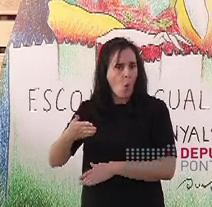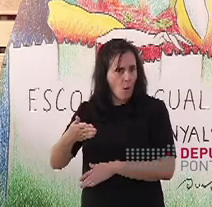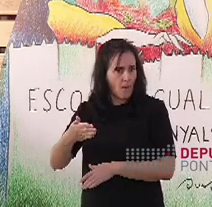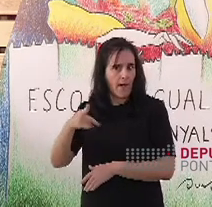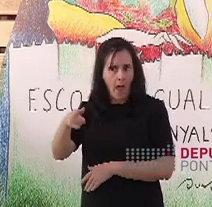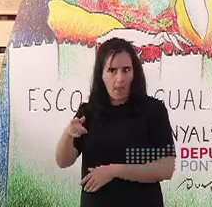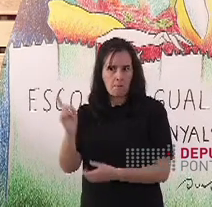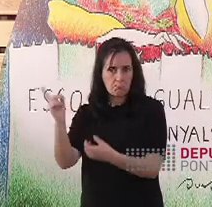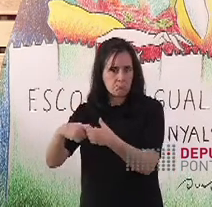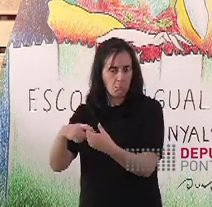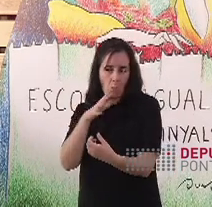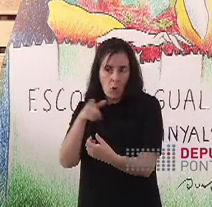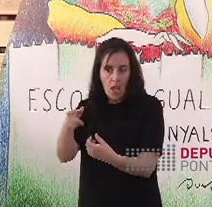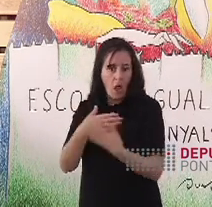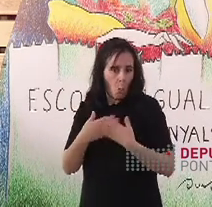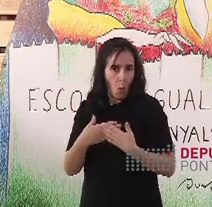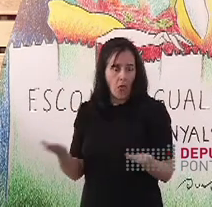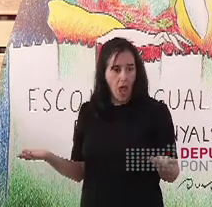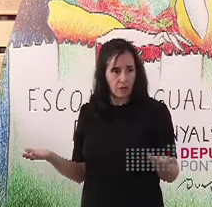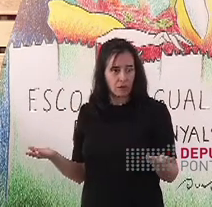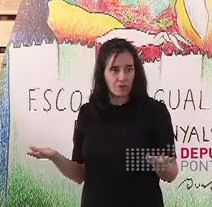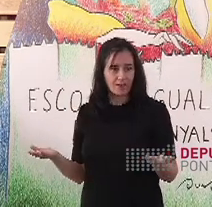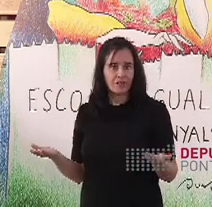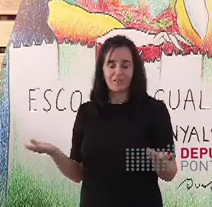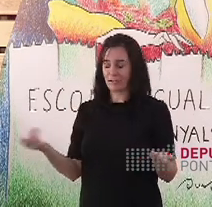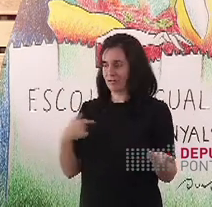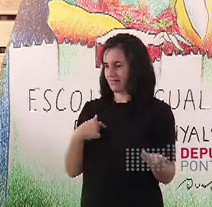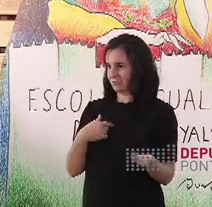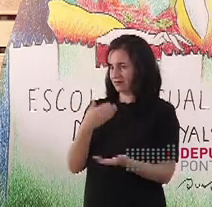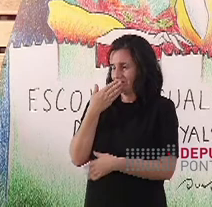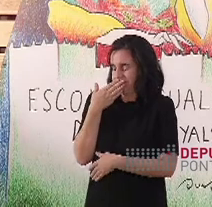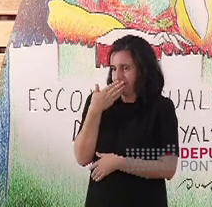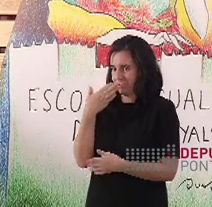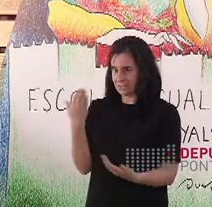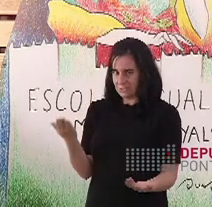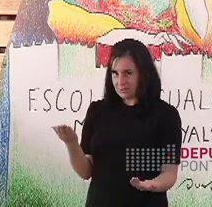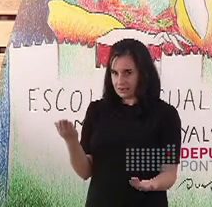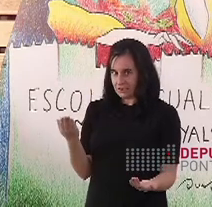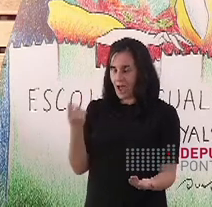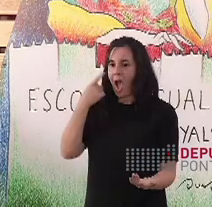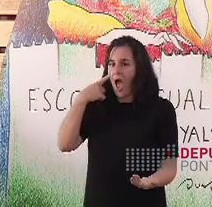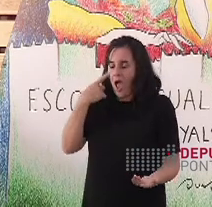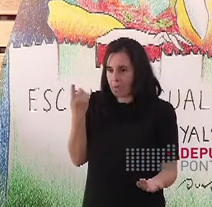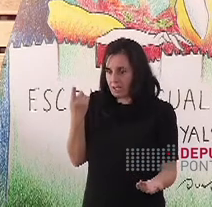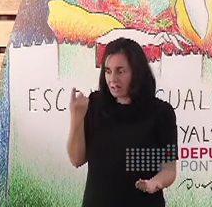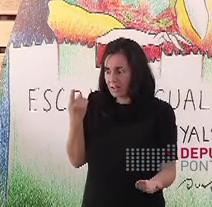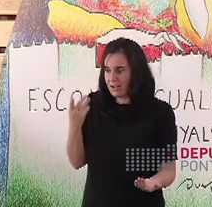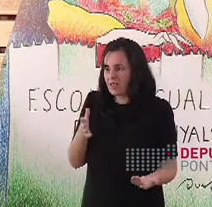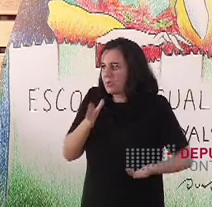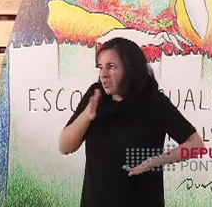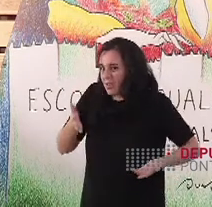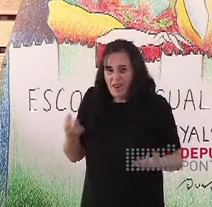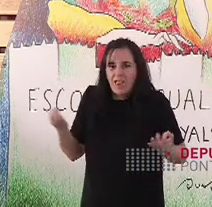están pola súa vontade. E eu dicindo, pero, a ver, e que? É